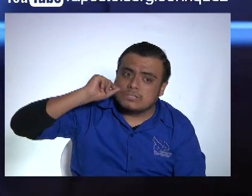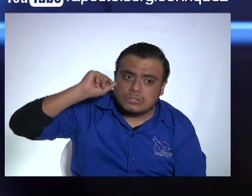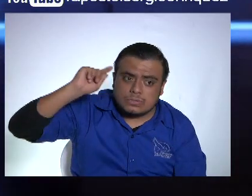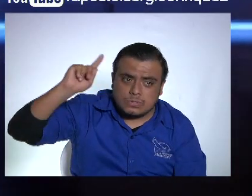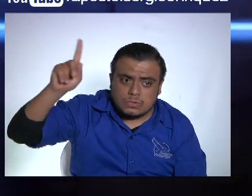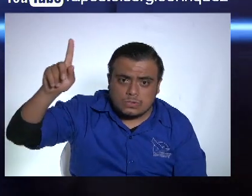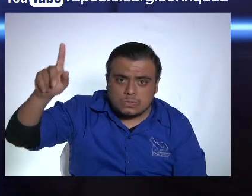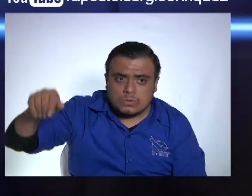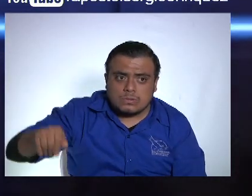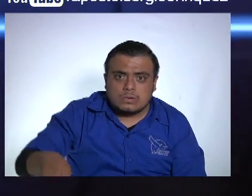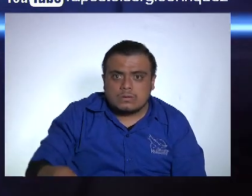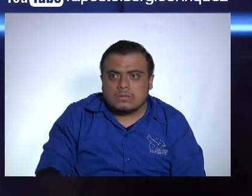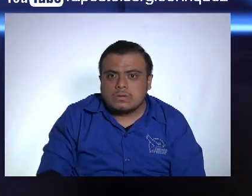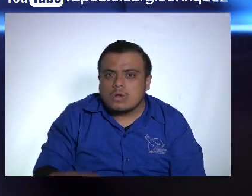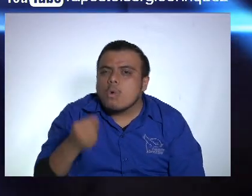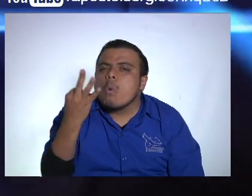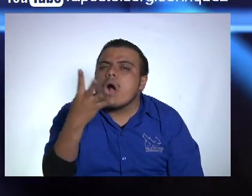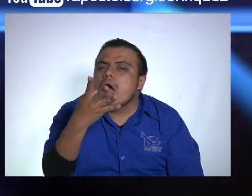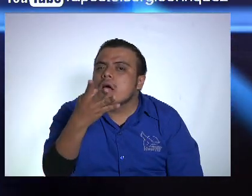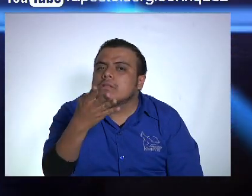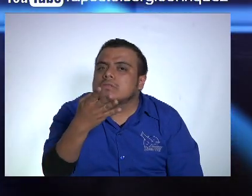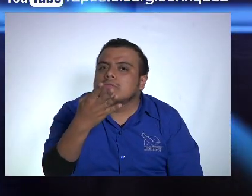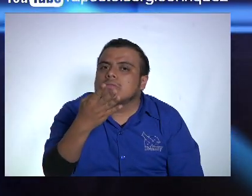¿Cuántos privilegios tienes?